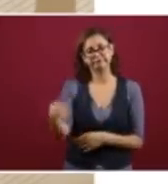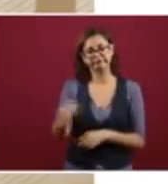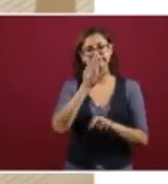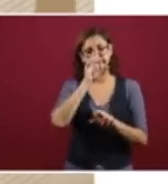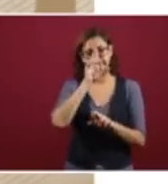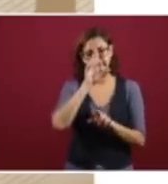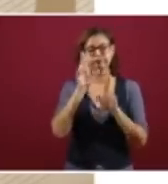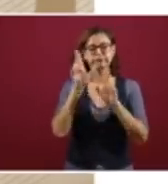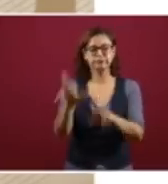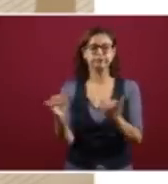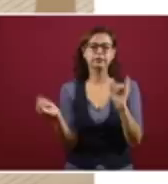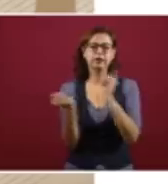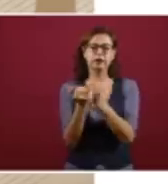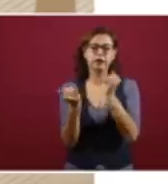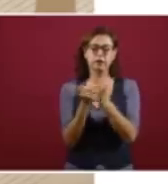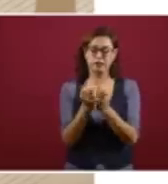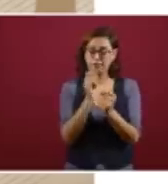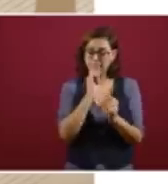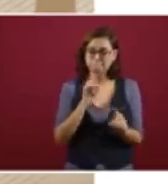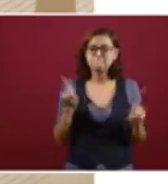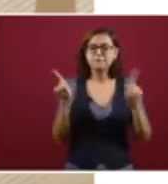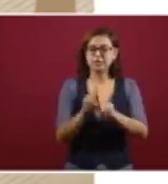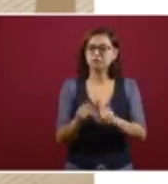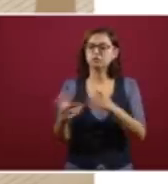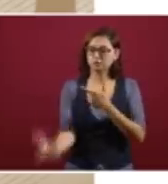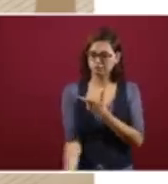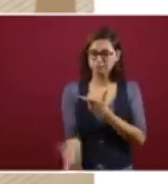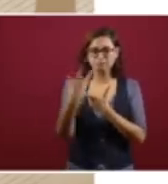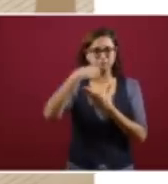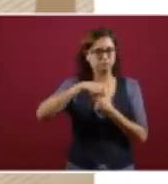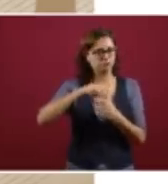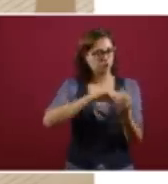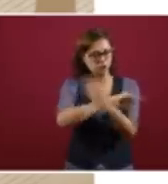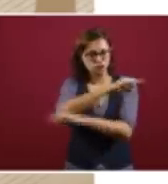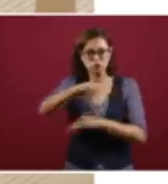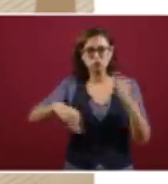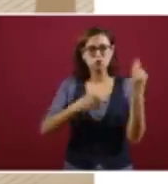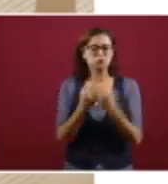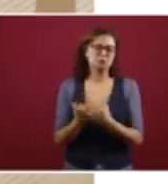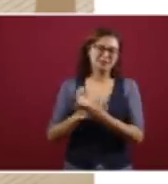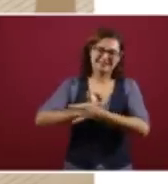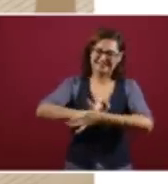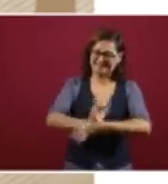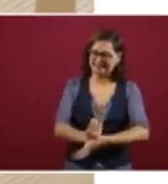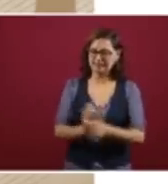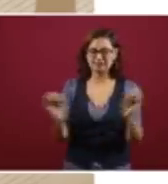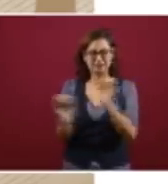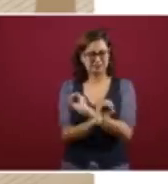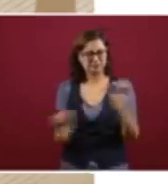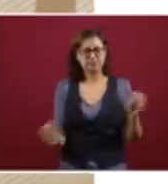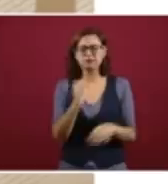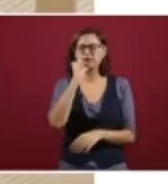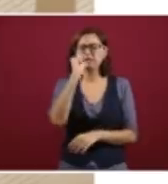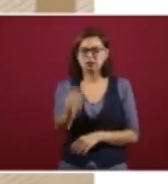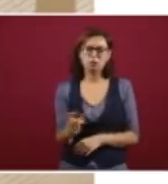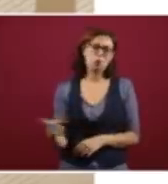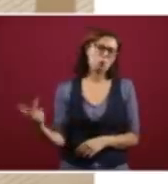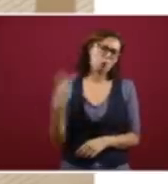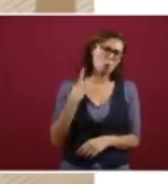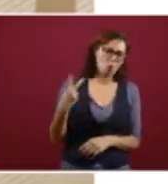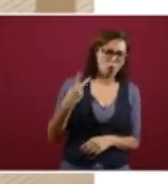trabajando garantizando la inclusión. No hay discriminación de ningún tipo, no hay manejo político